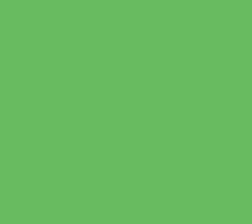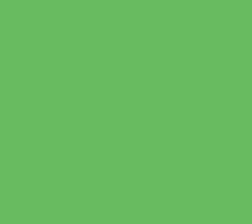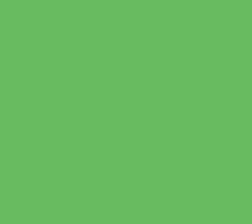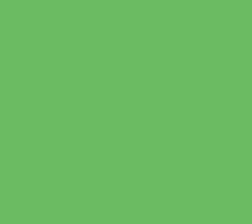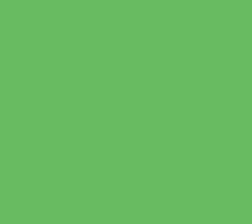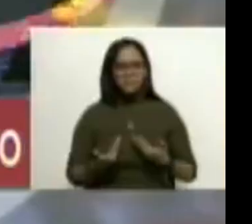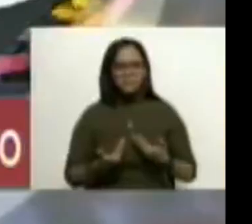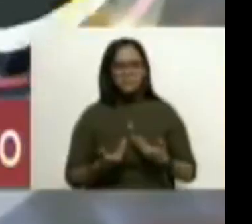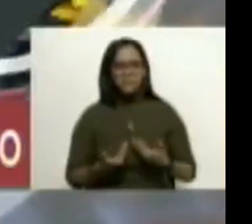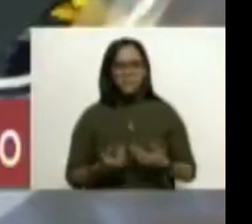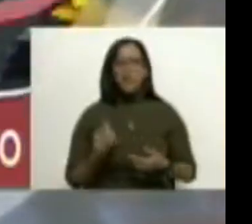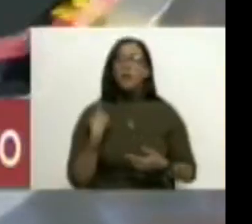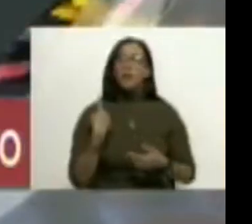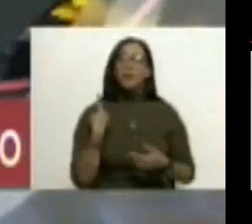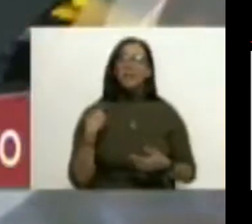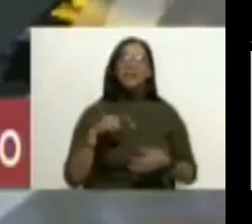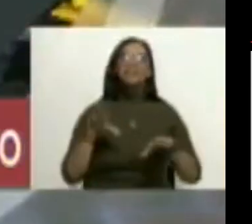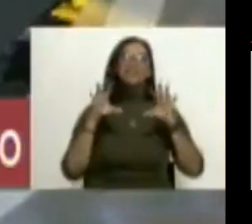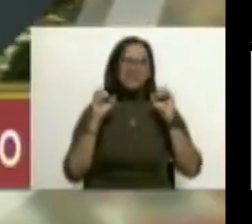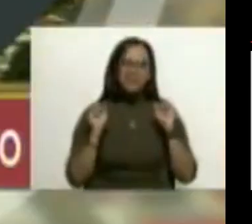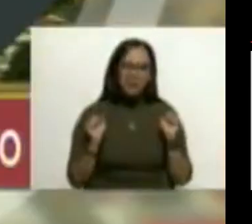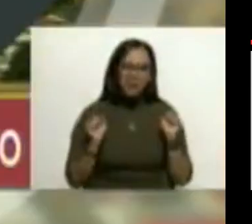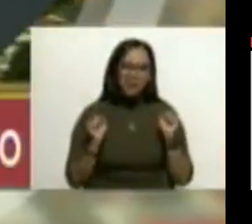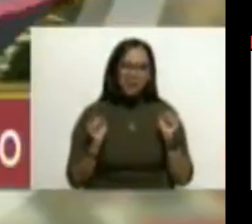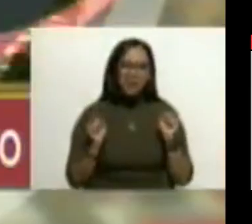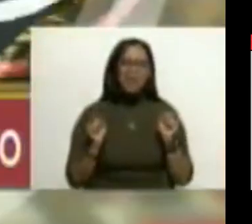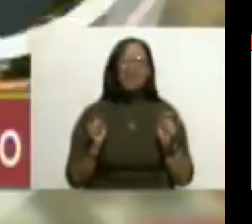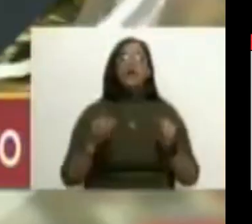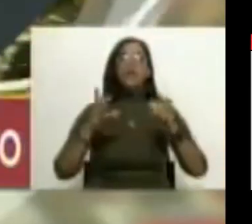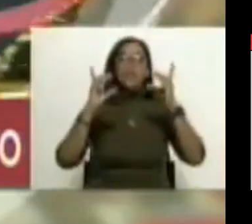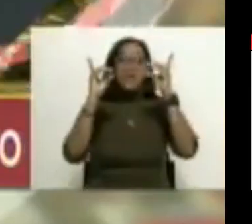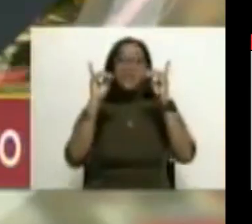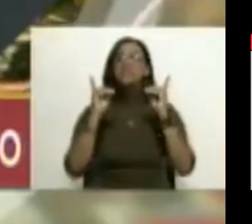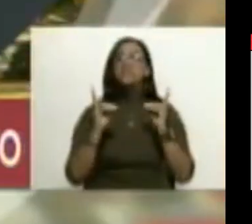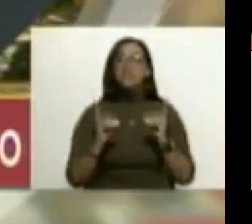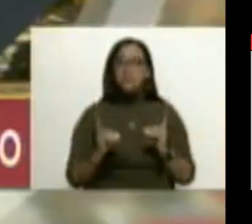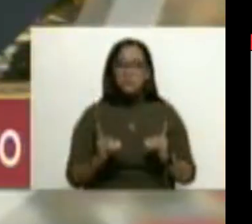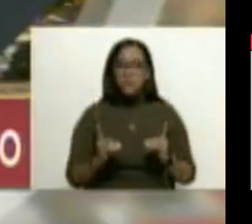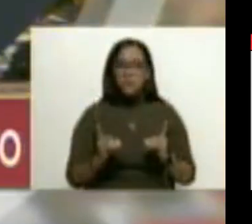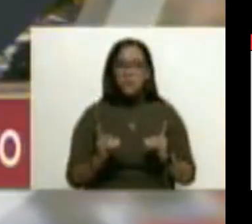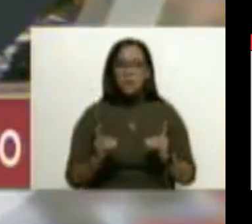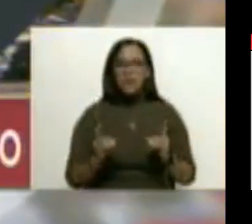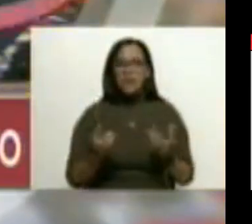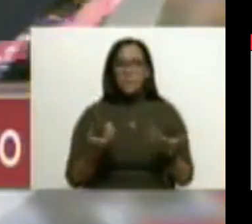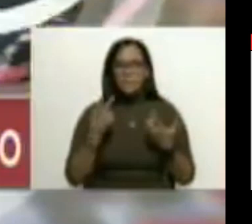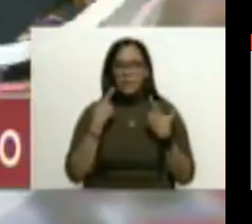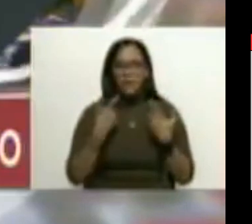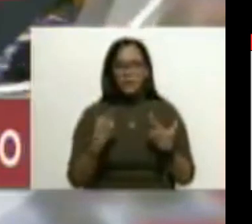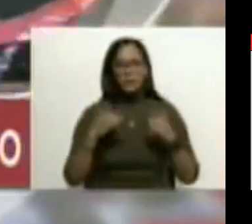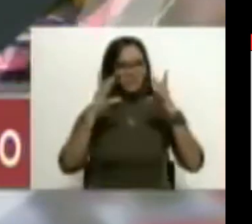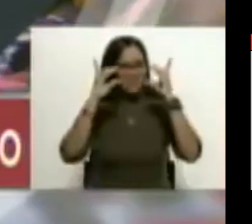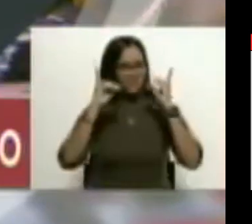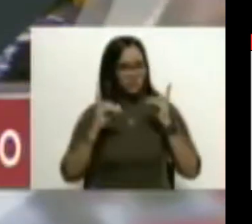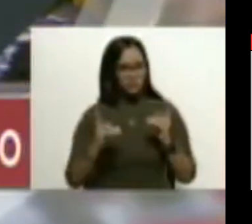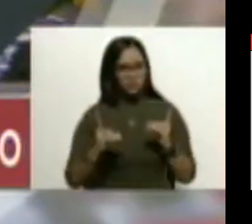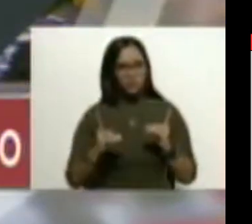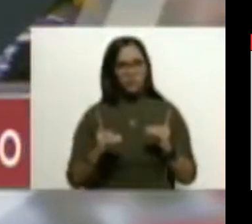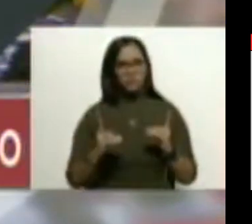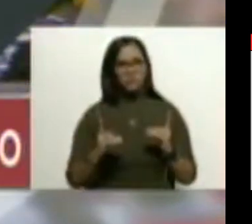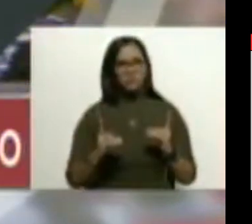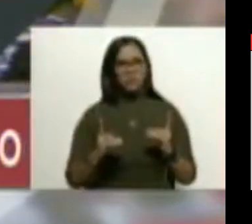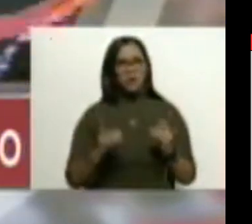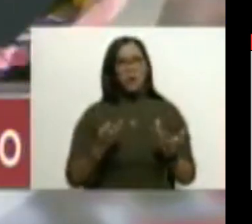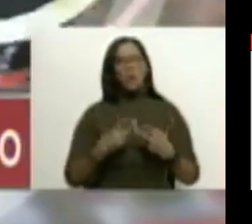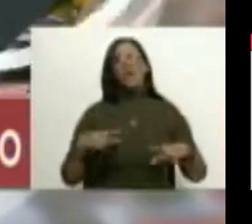laiguana.tv. Que ante una decisión, primero es como resistemos el carácter de la decisión. La decisión significa una